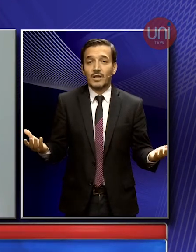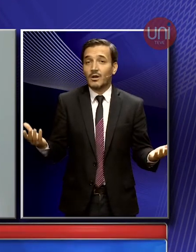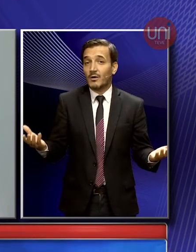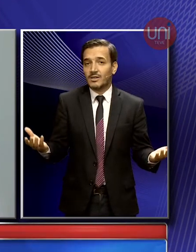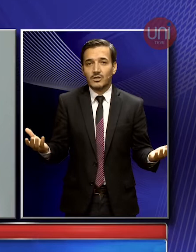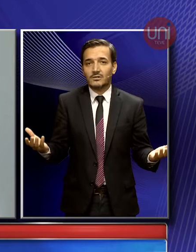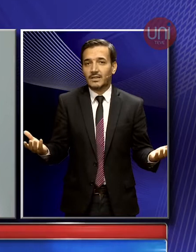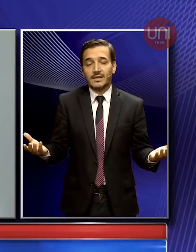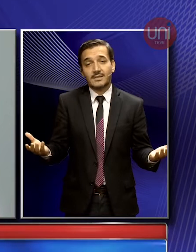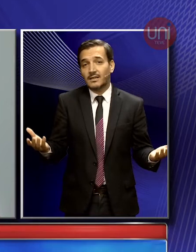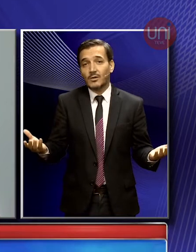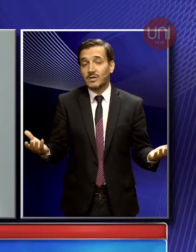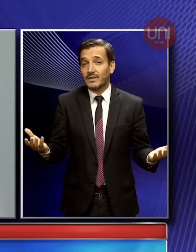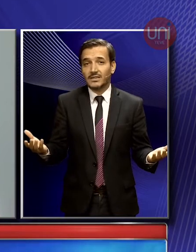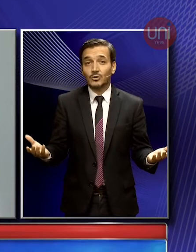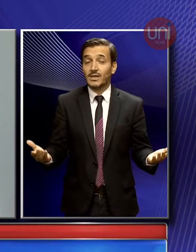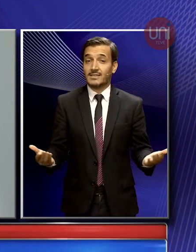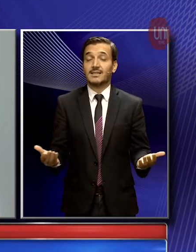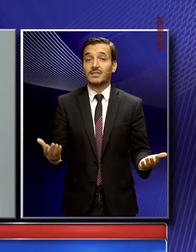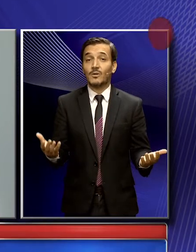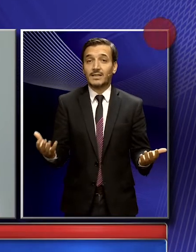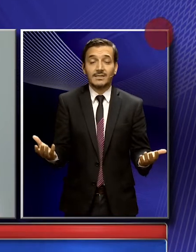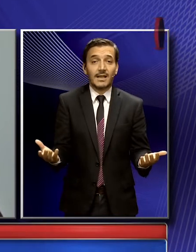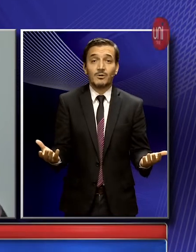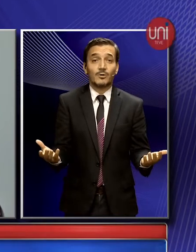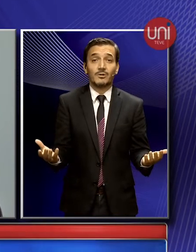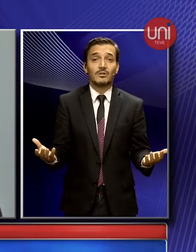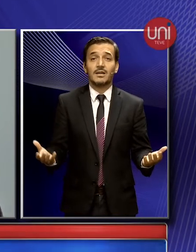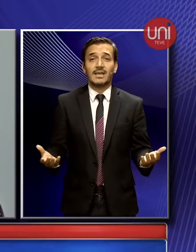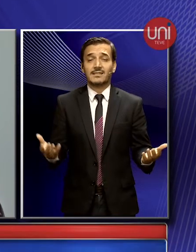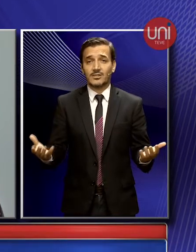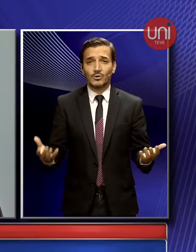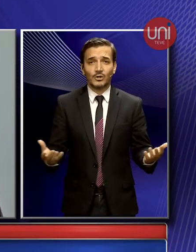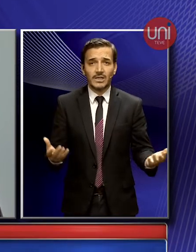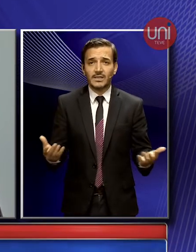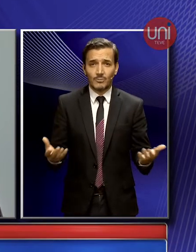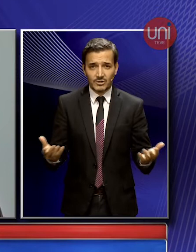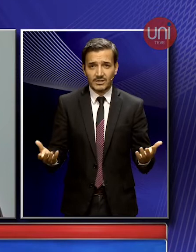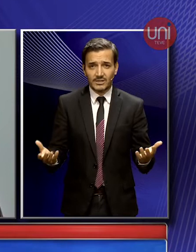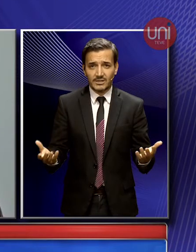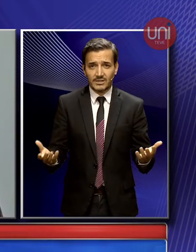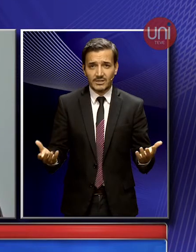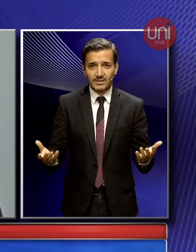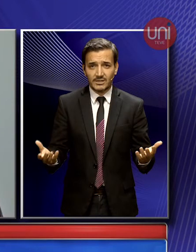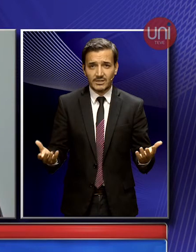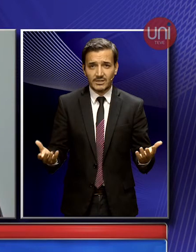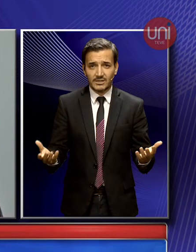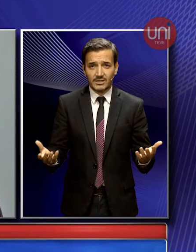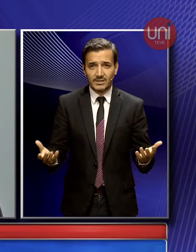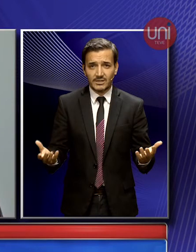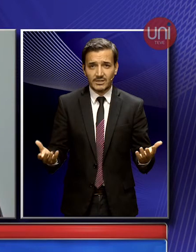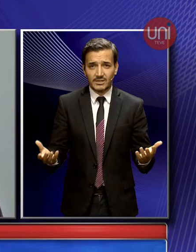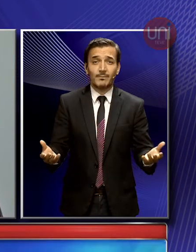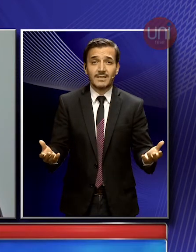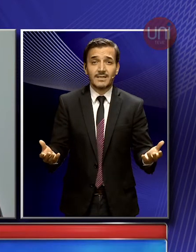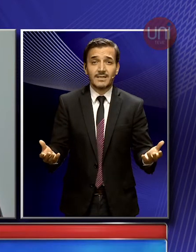lado la vacunación, que es la luz al final del túnel, que se está yendo bastante rápido, por lo menos es la sensación que uno tiene, con porcentajes altos de cantidad de gente vacunado, a